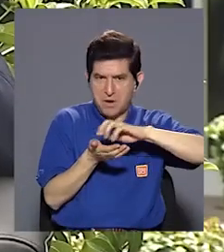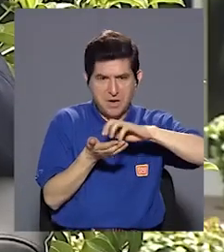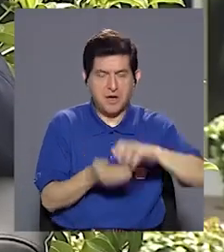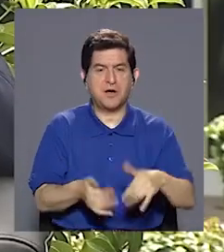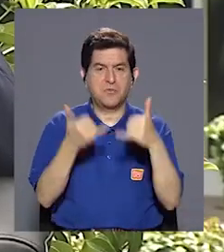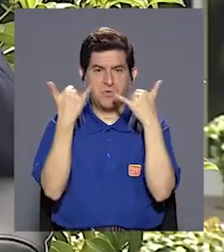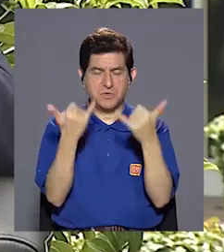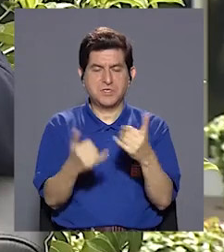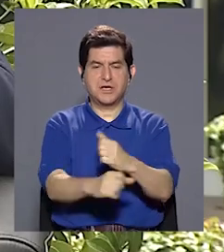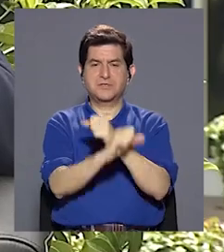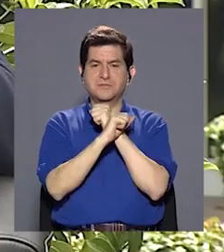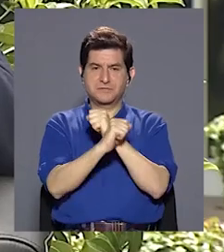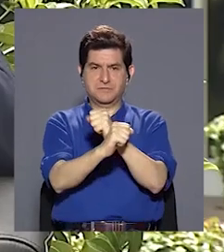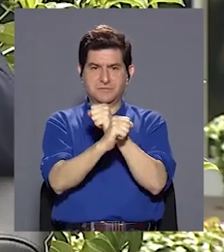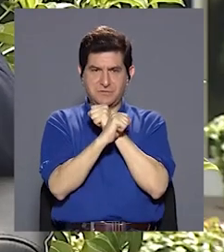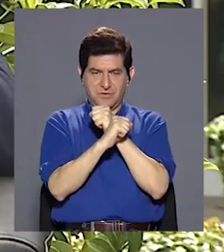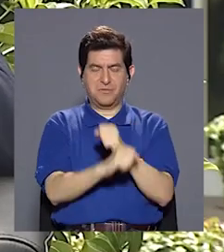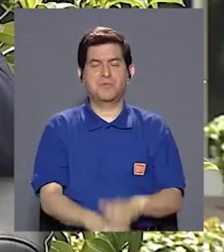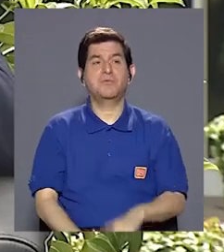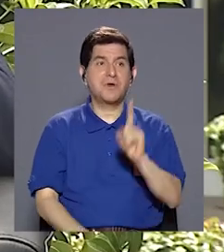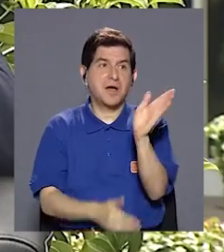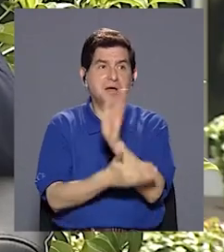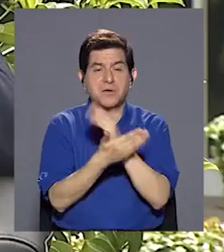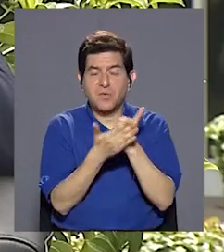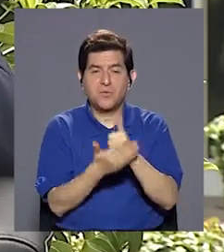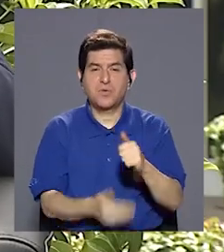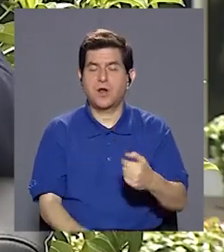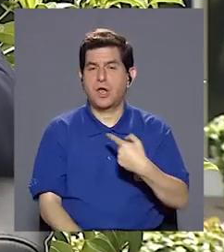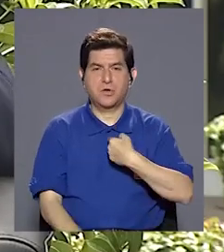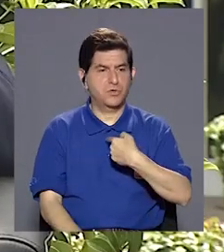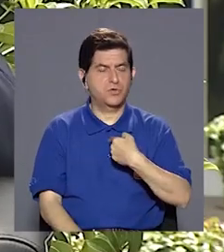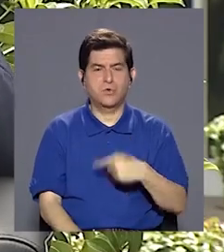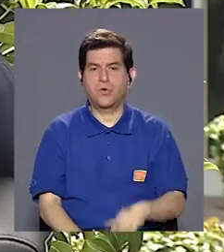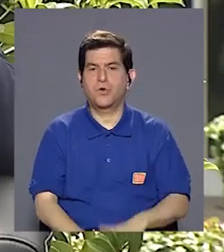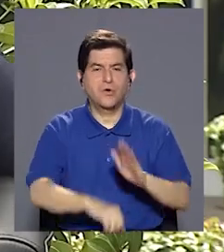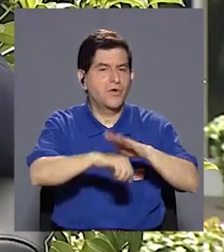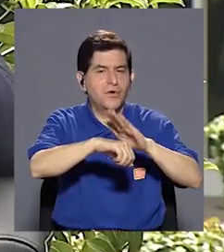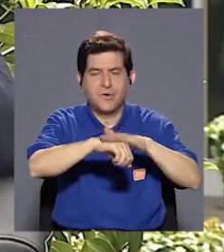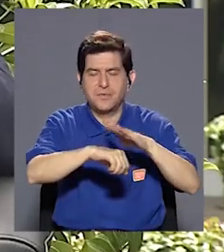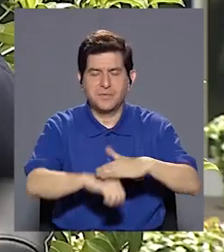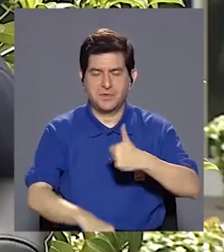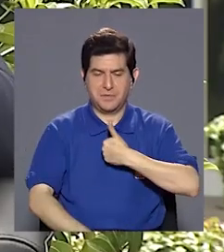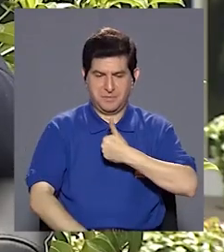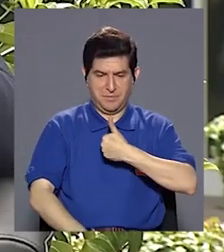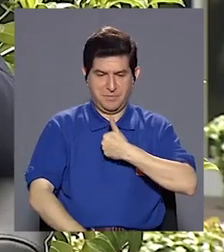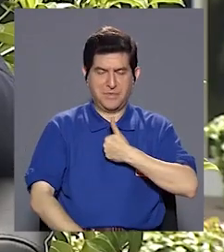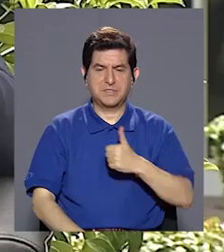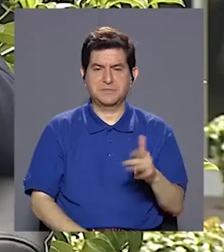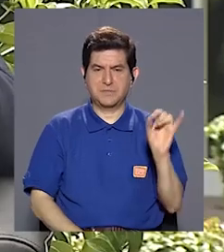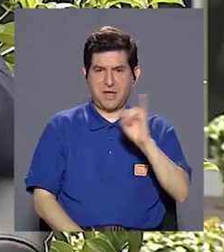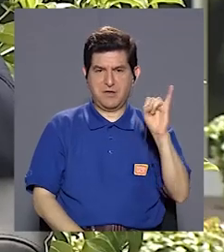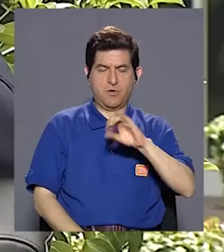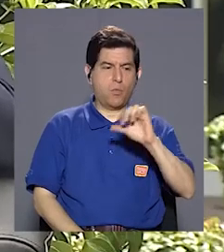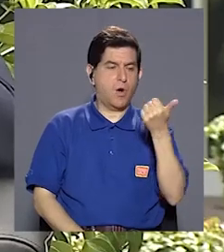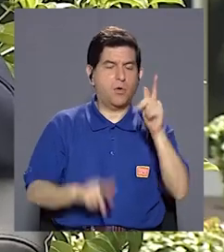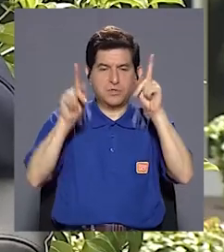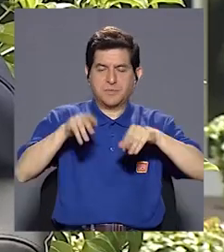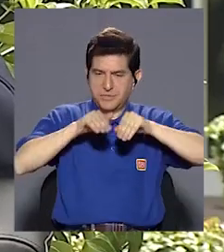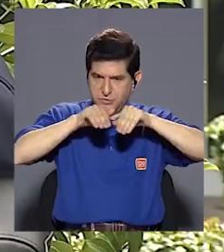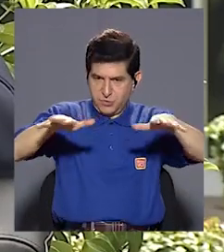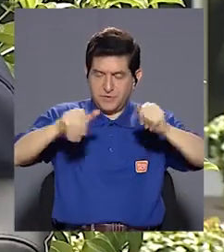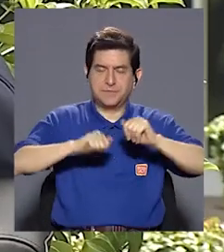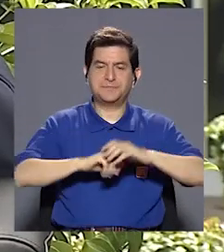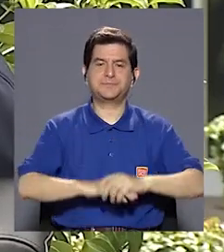jabón, ya estoy garantizando en cierta medida que no voy a facilitar que yo mismo me infecte o que infecte a